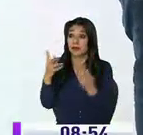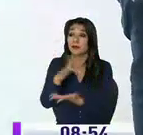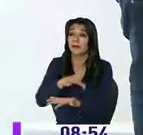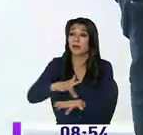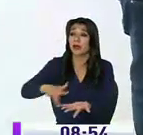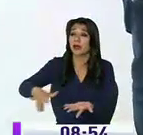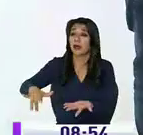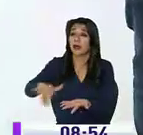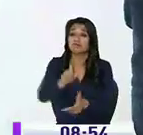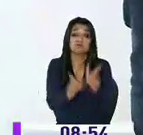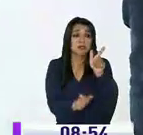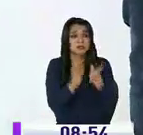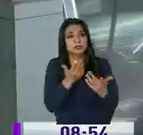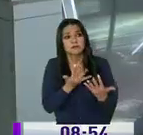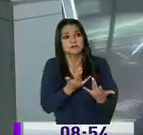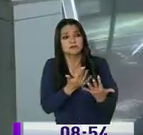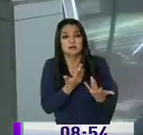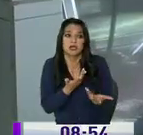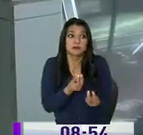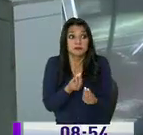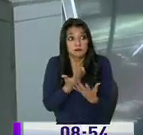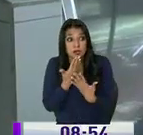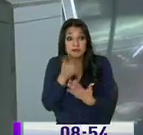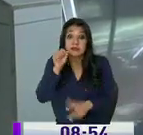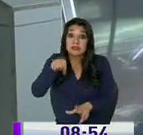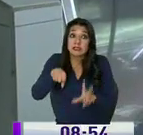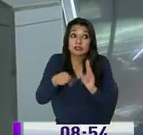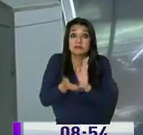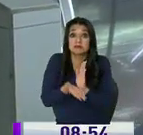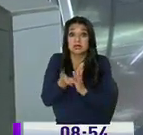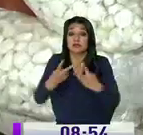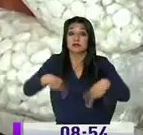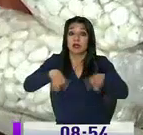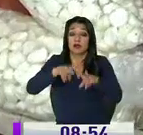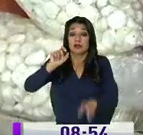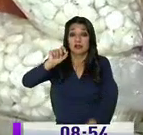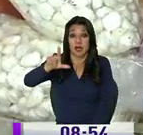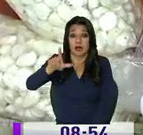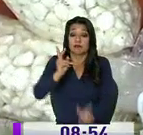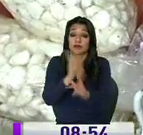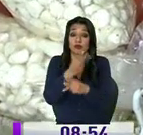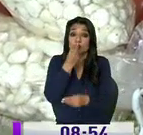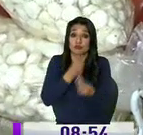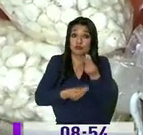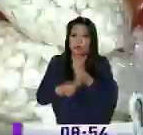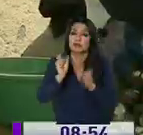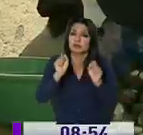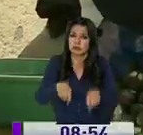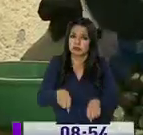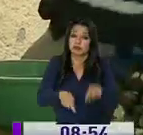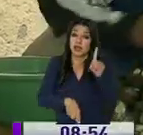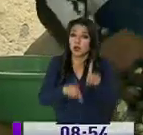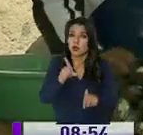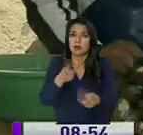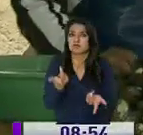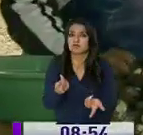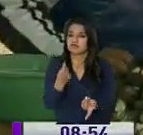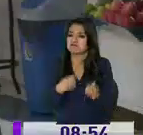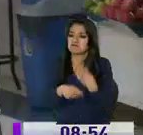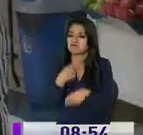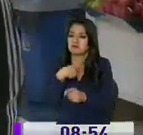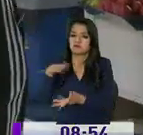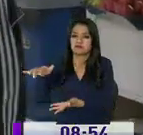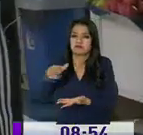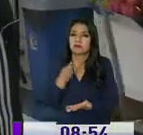comerciantes expectantes esperan conocer si existirá incremento de precios para los productos, pues muchos no han podido surtirse